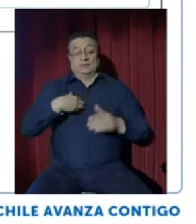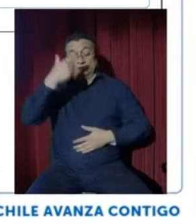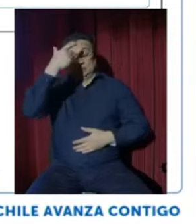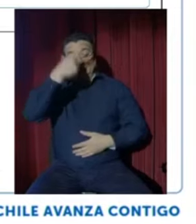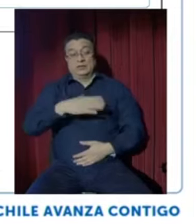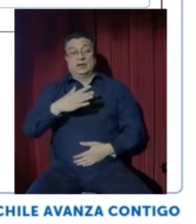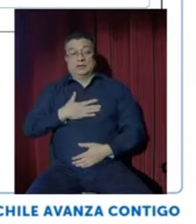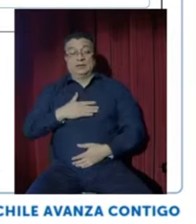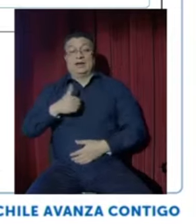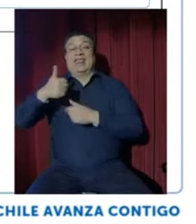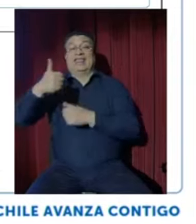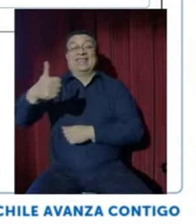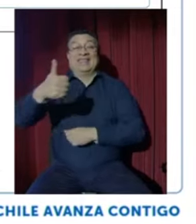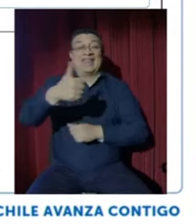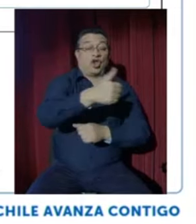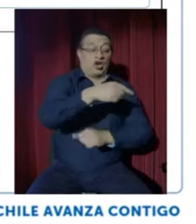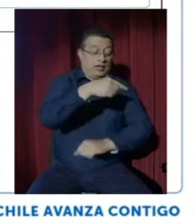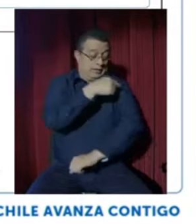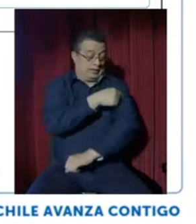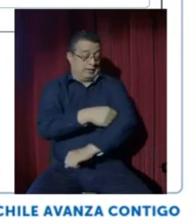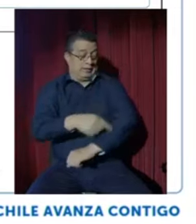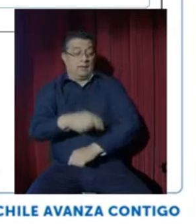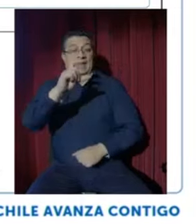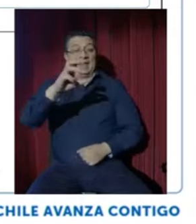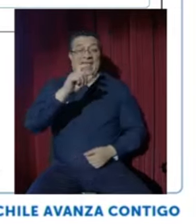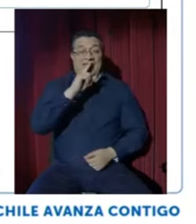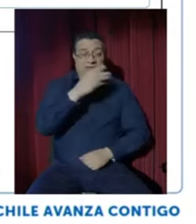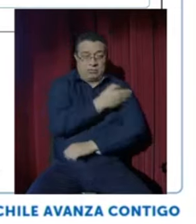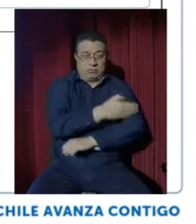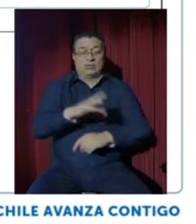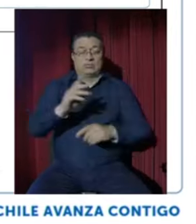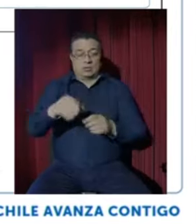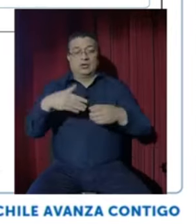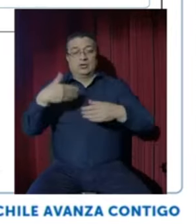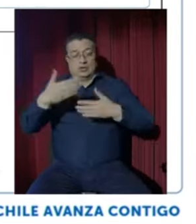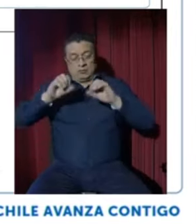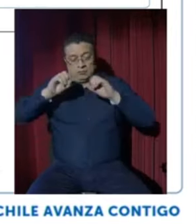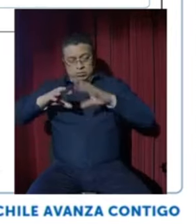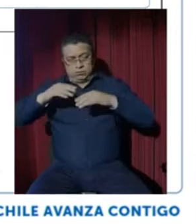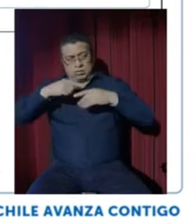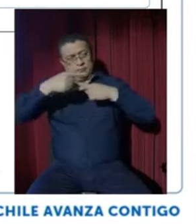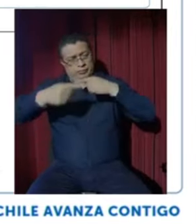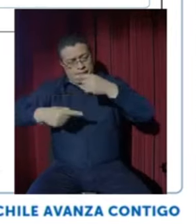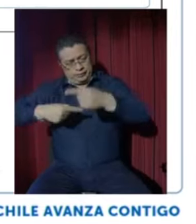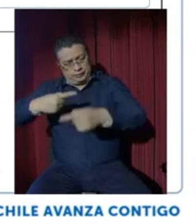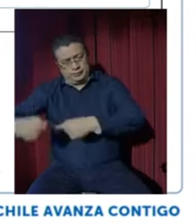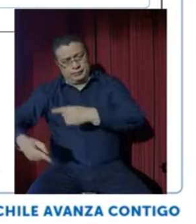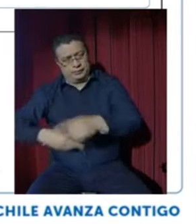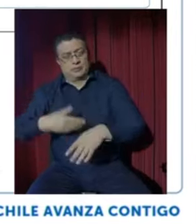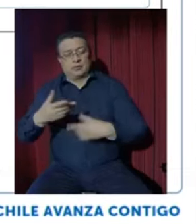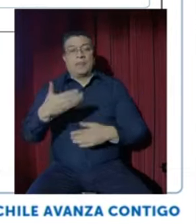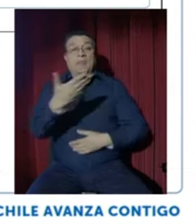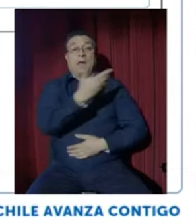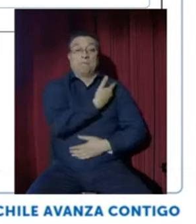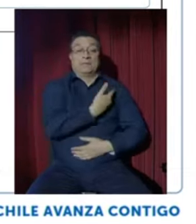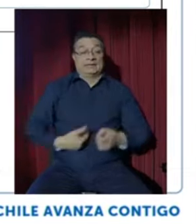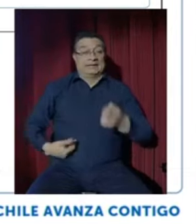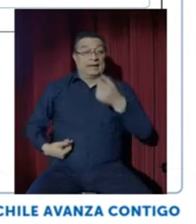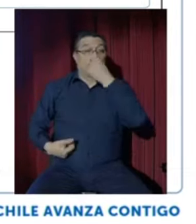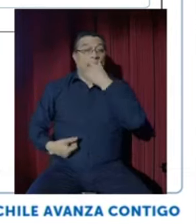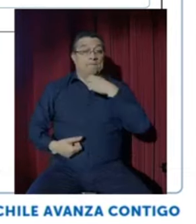también de los directores y gerentes en el legado de transformación eh presidente Gabriel